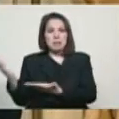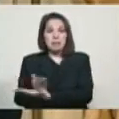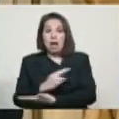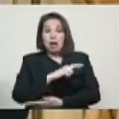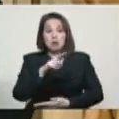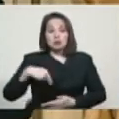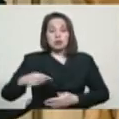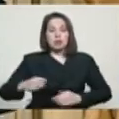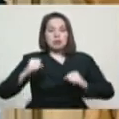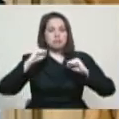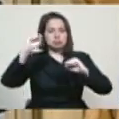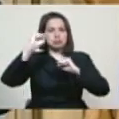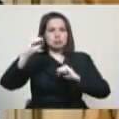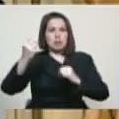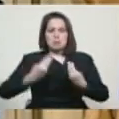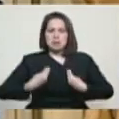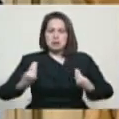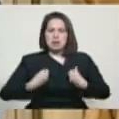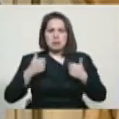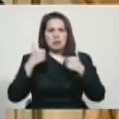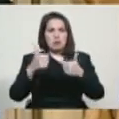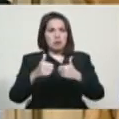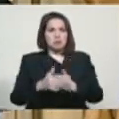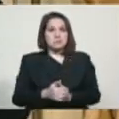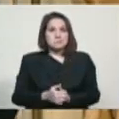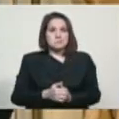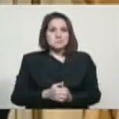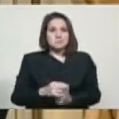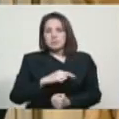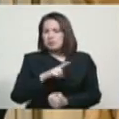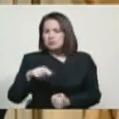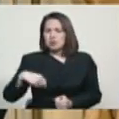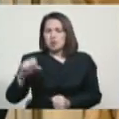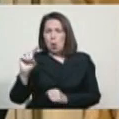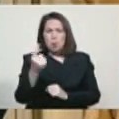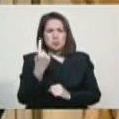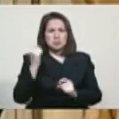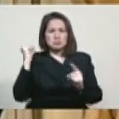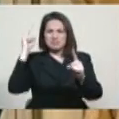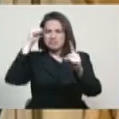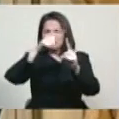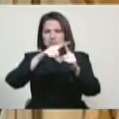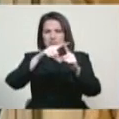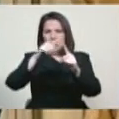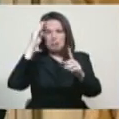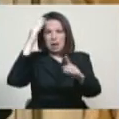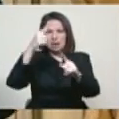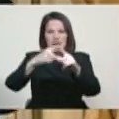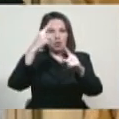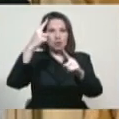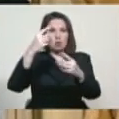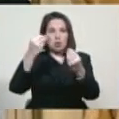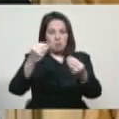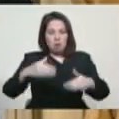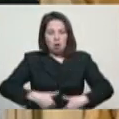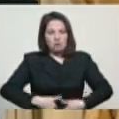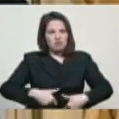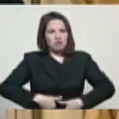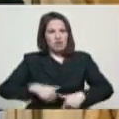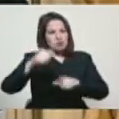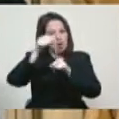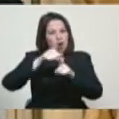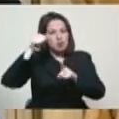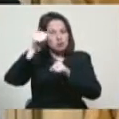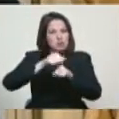toque vivir. Nosotros tenemos un solo destino, marcado por nuestra lucha y